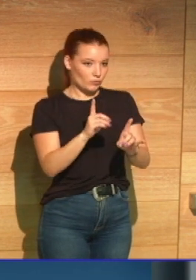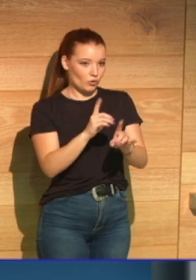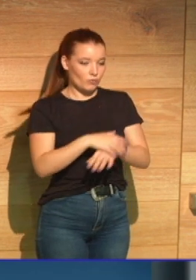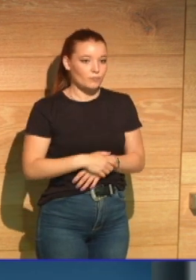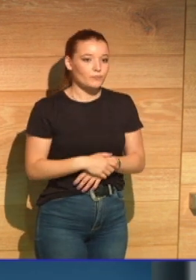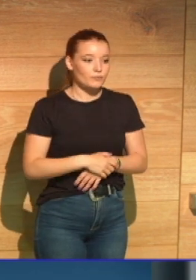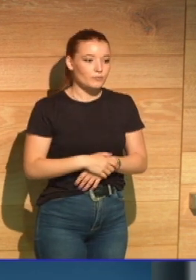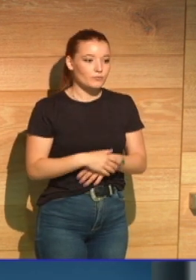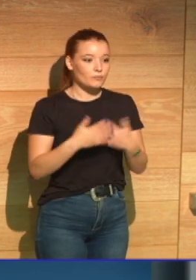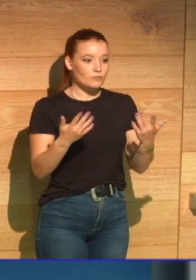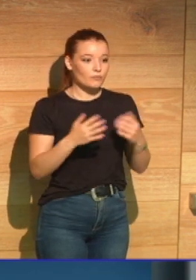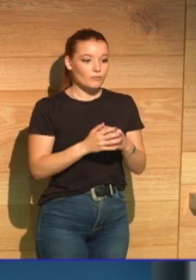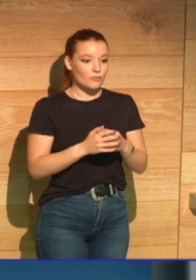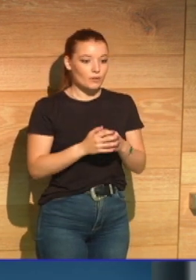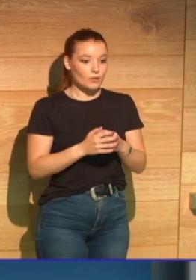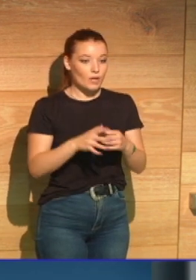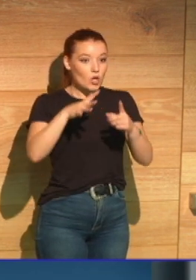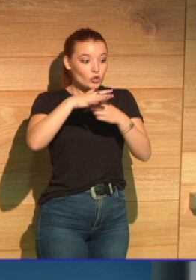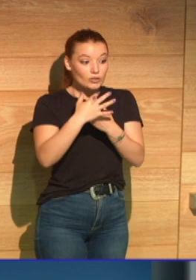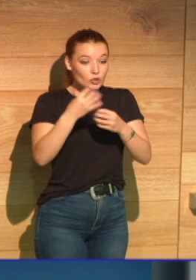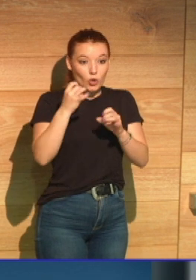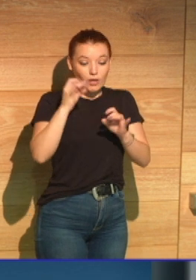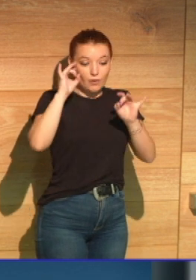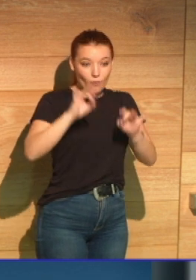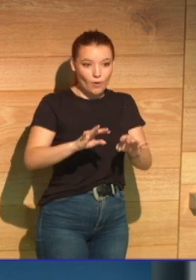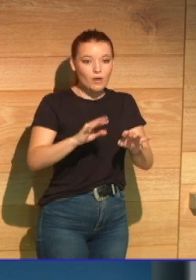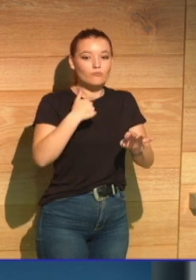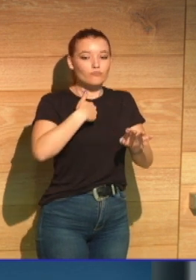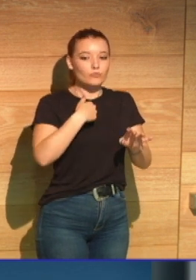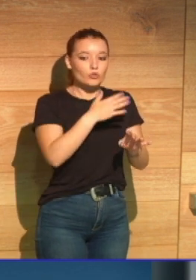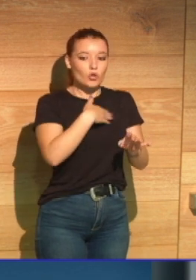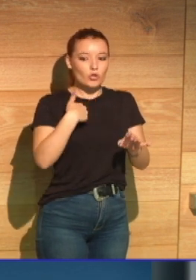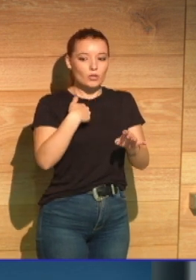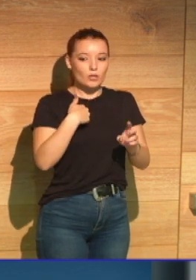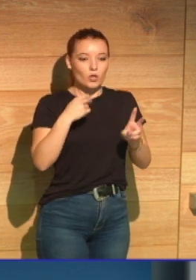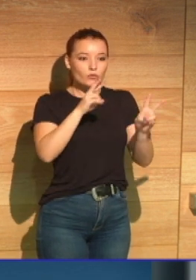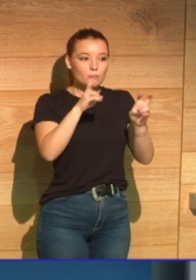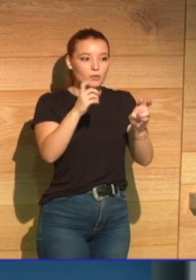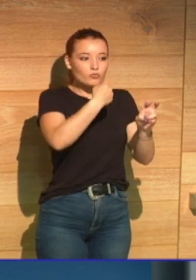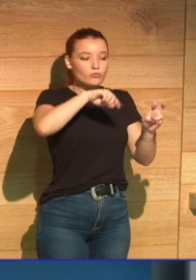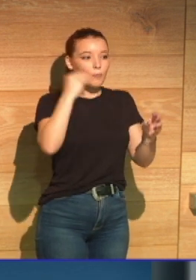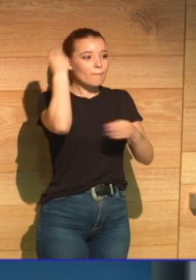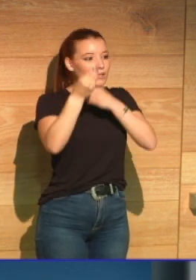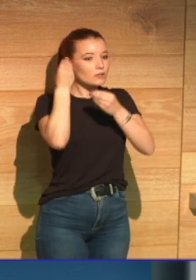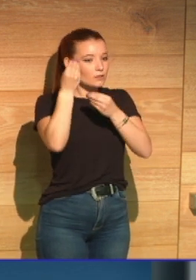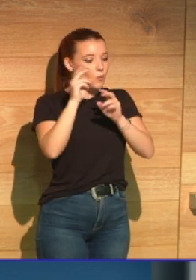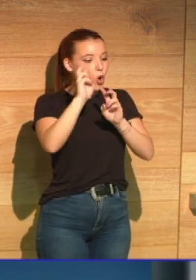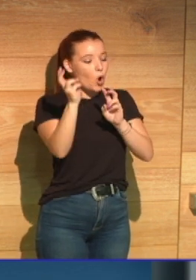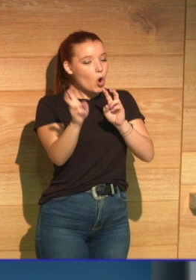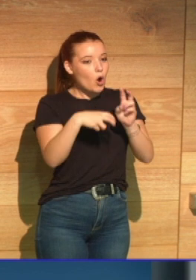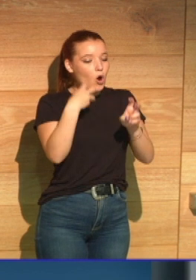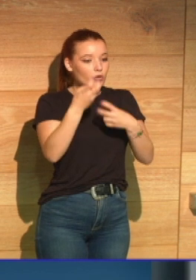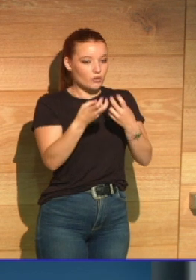misma cédula. En ese mismo contexto, yo quiero proponer la idea de repensarnos hoy a partir del diseño de contenidos